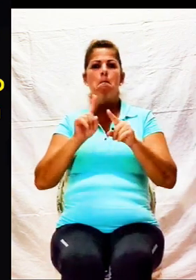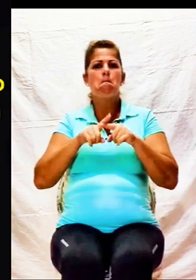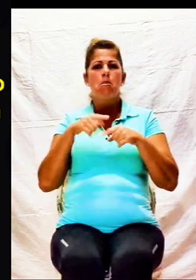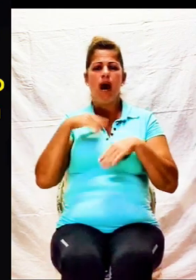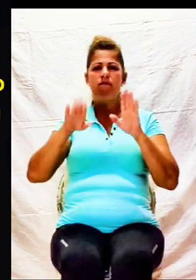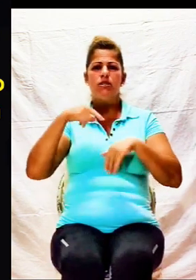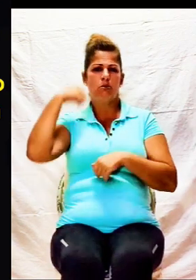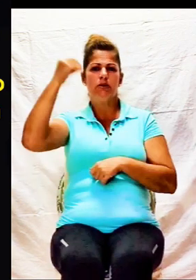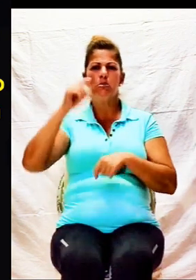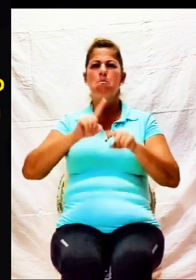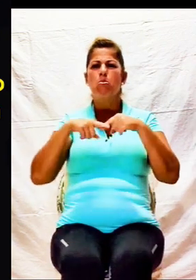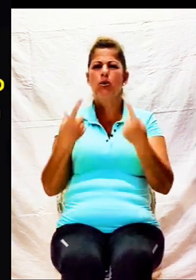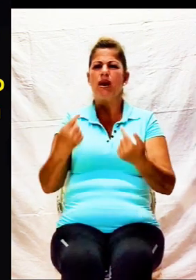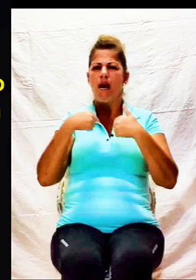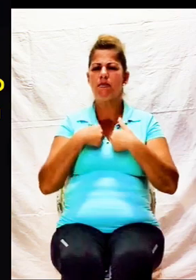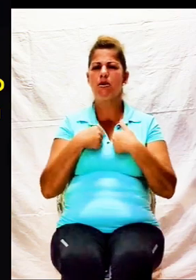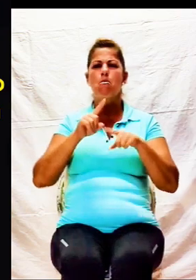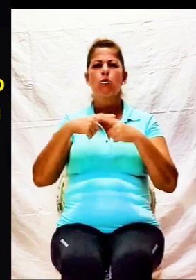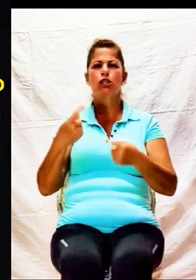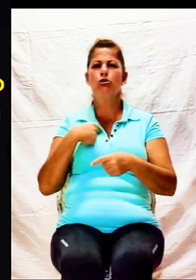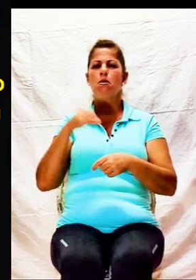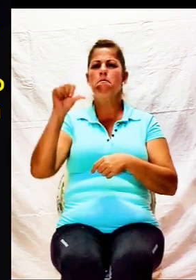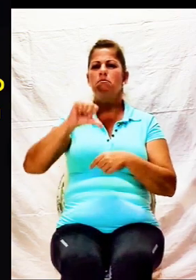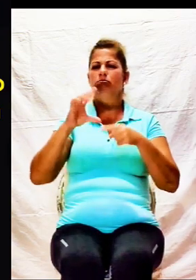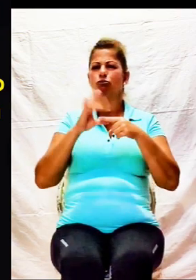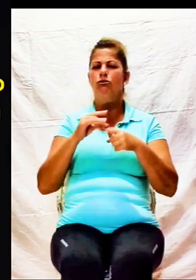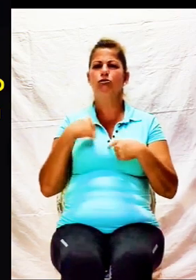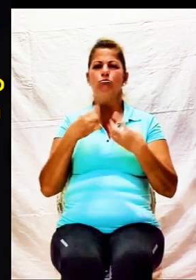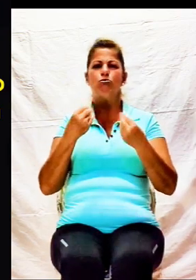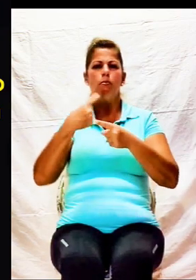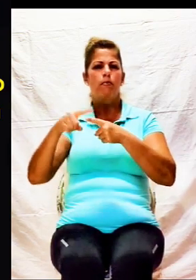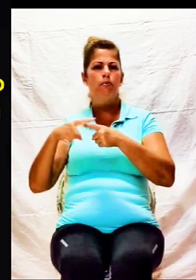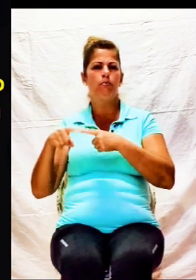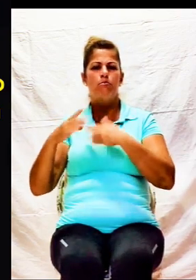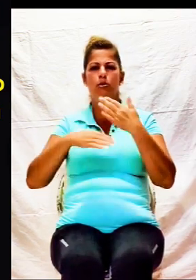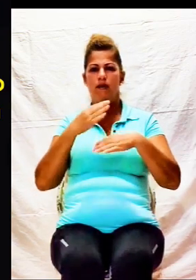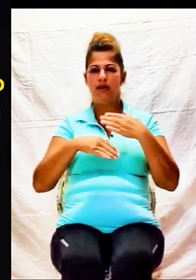ejemplo, porque a mí no me lo merezco.